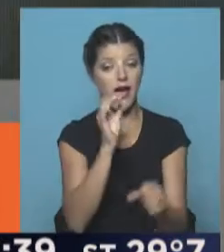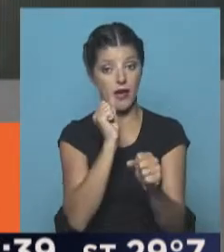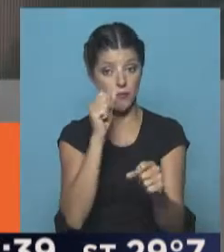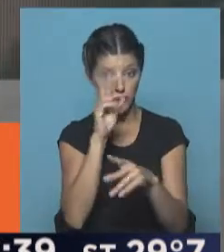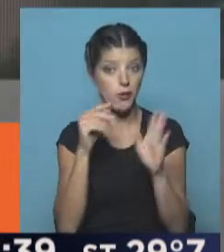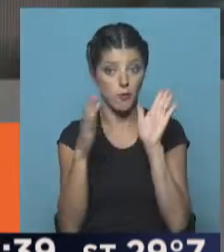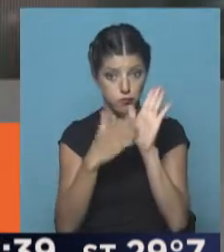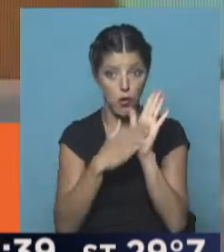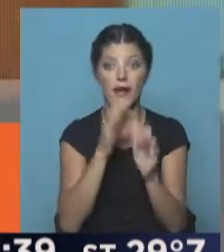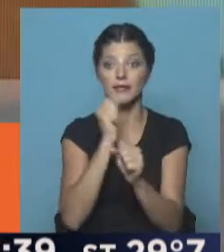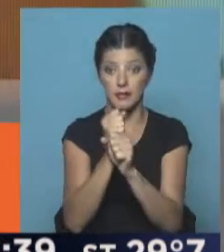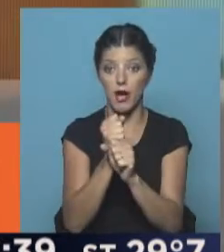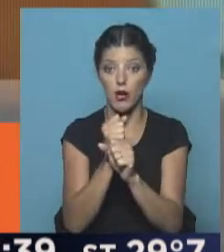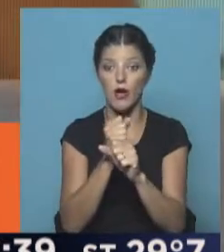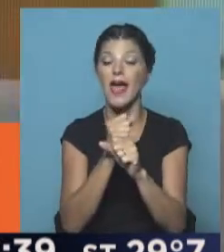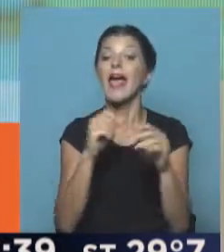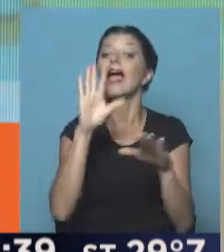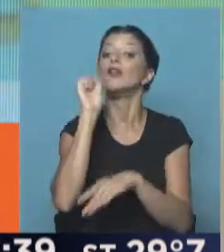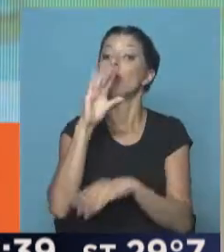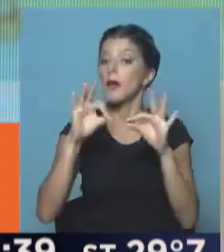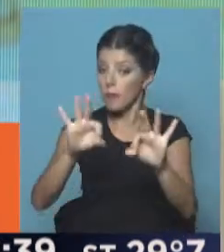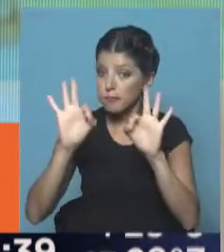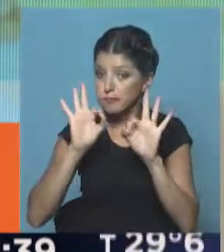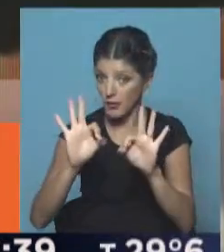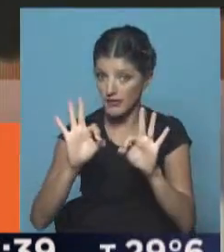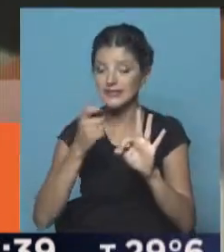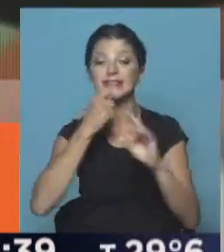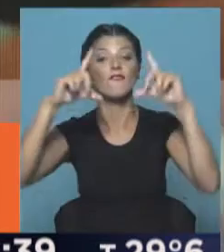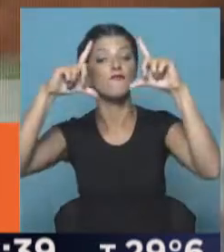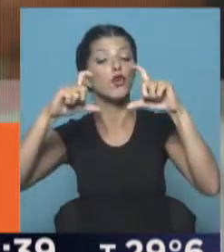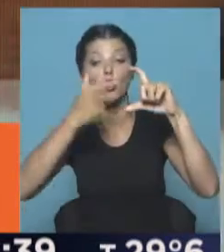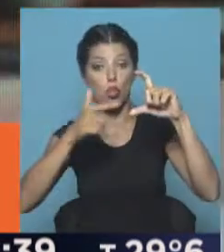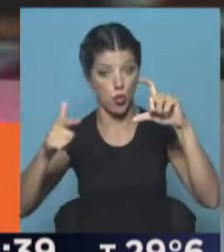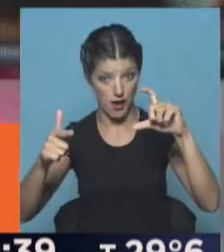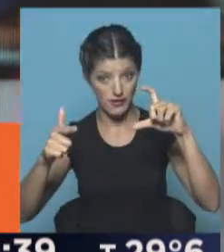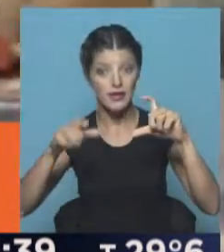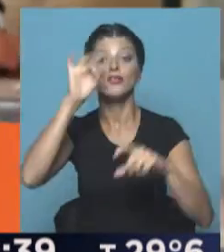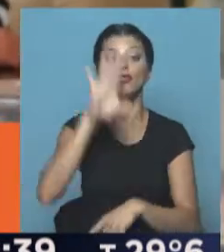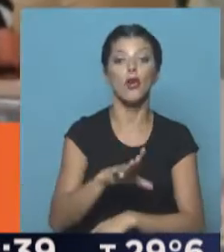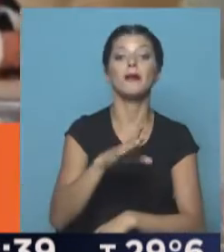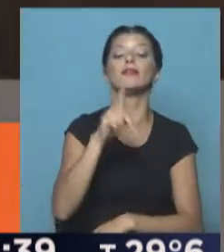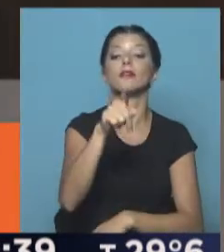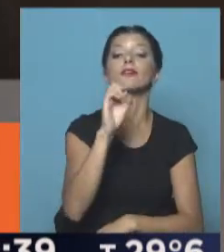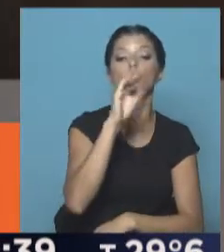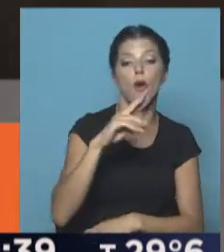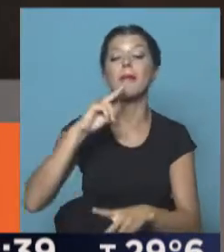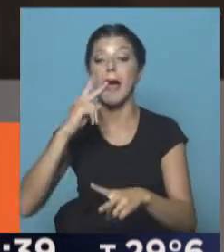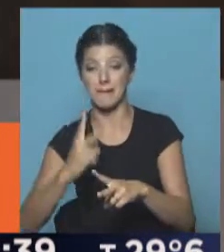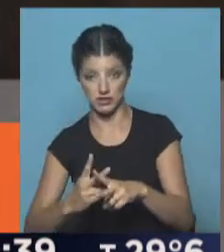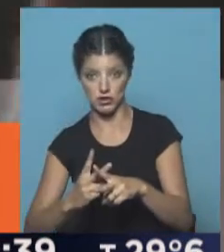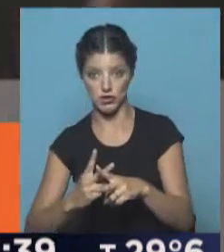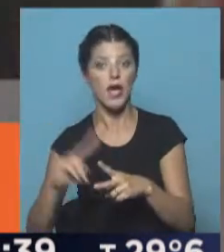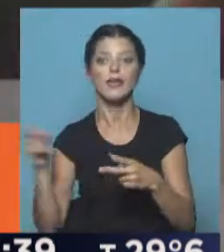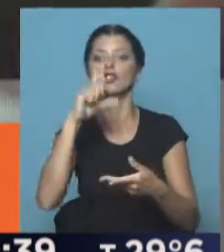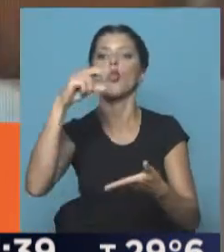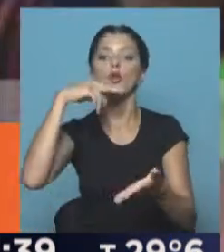el nombre completo de la persona y simplemente no hay foto, solo se deja inicial y apellido y todo el currículum